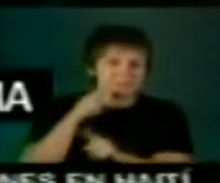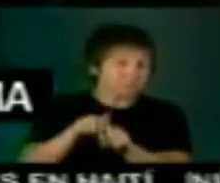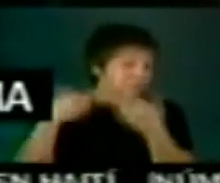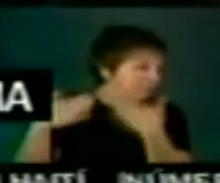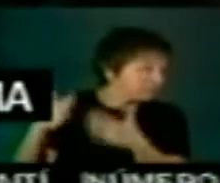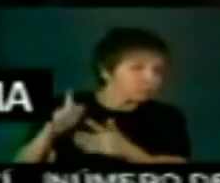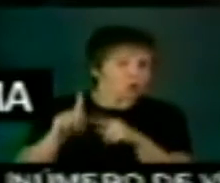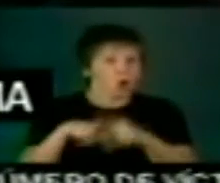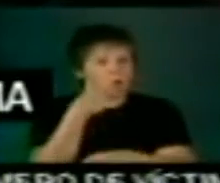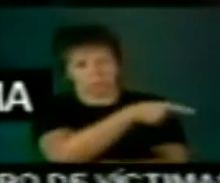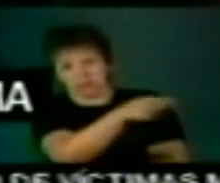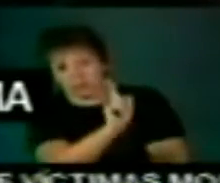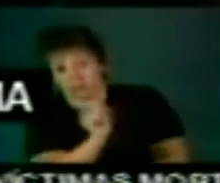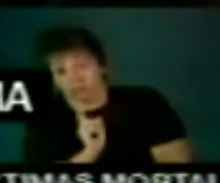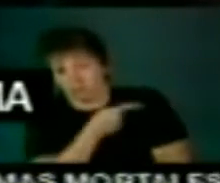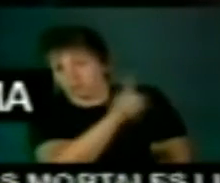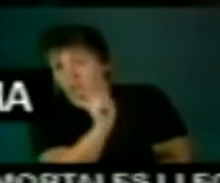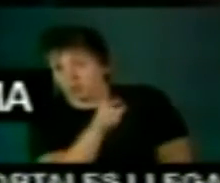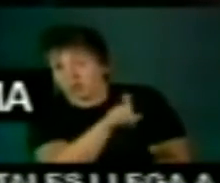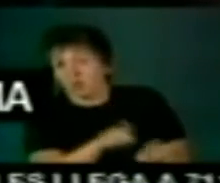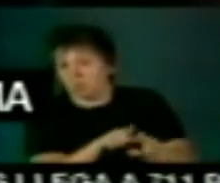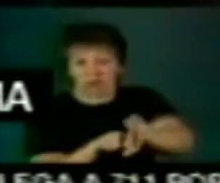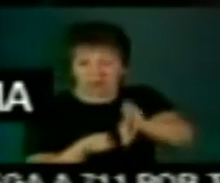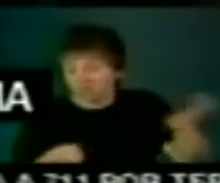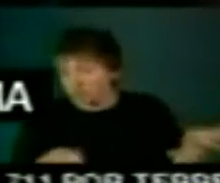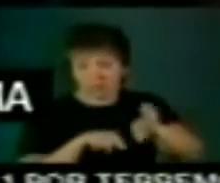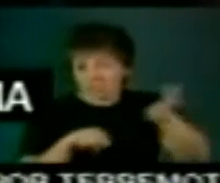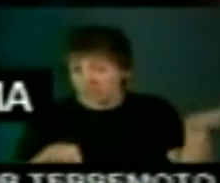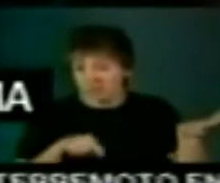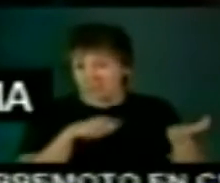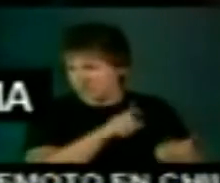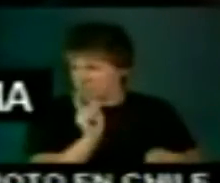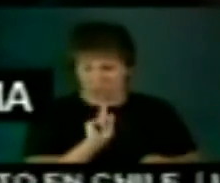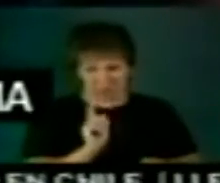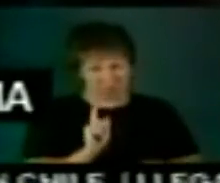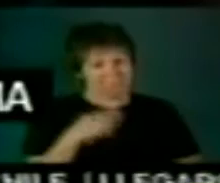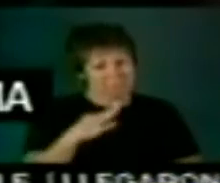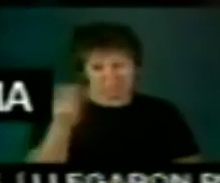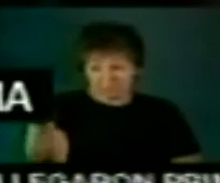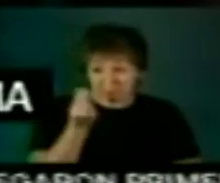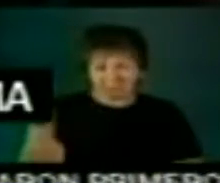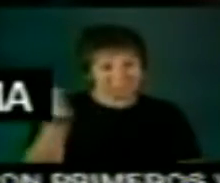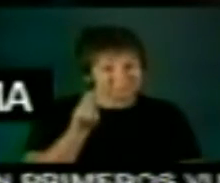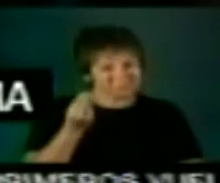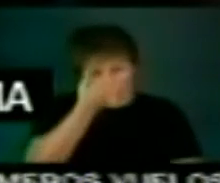Ha permitido que funciones sencillas que no requieren esfuerzo ni preparación desmedido,